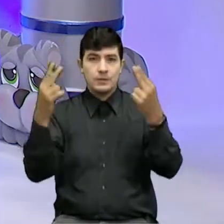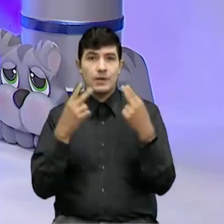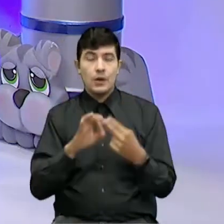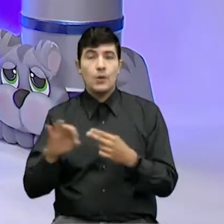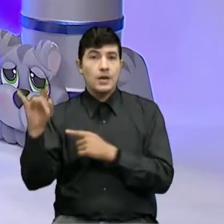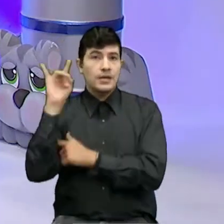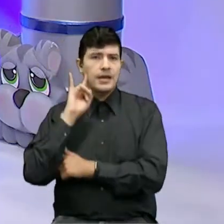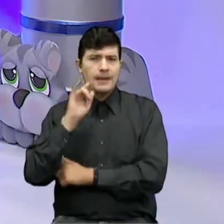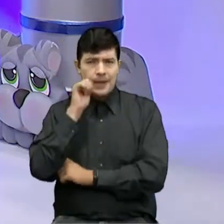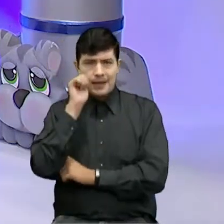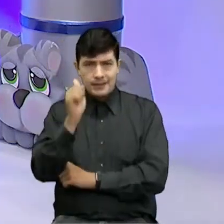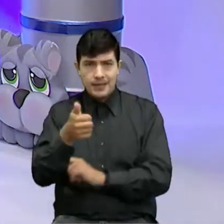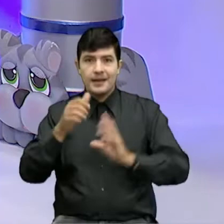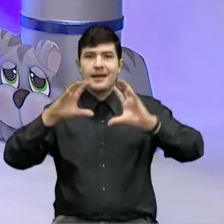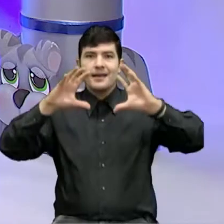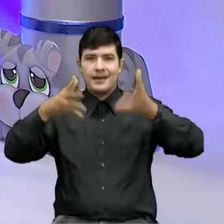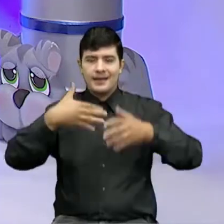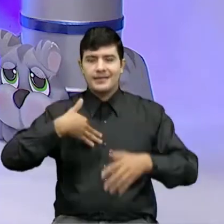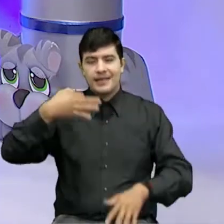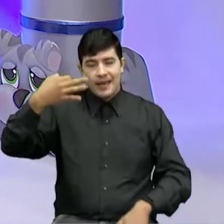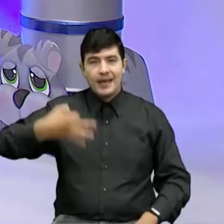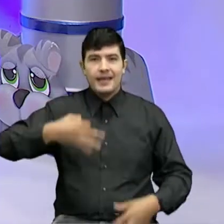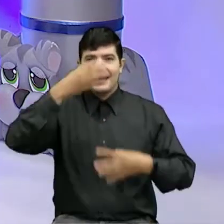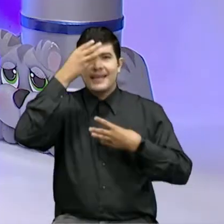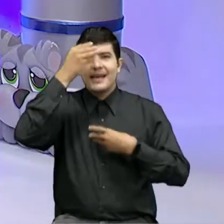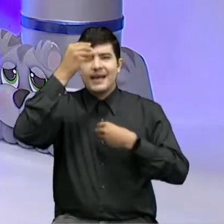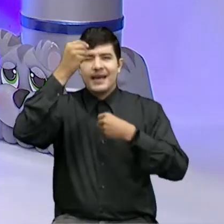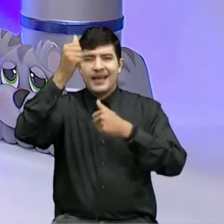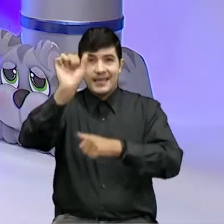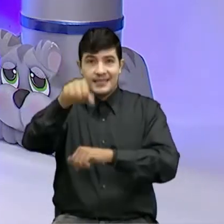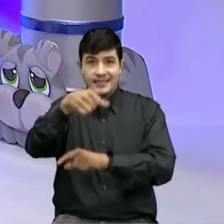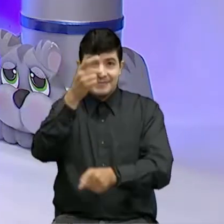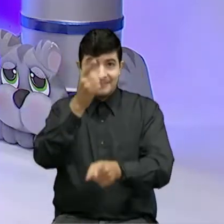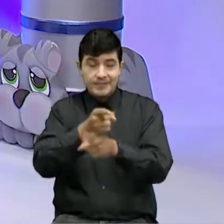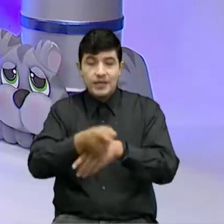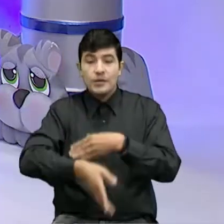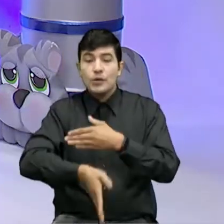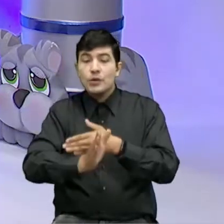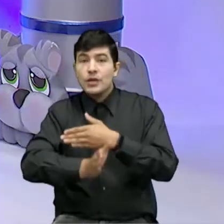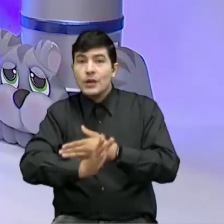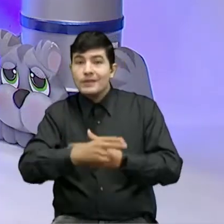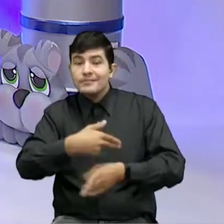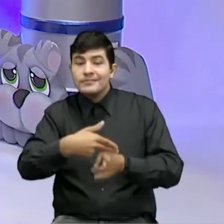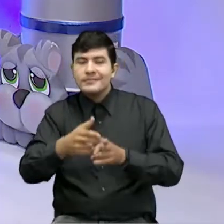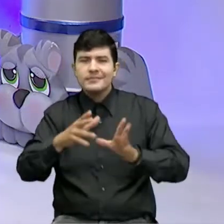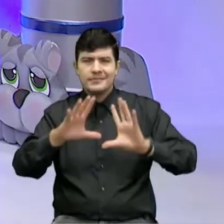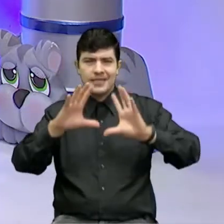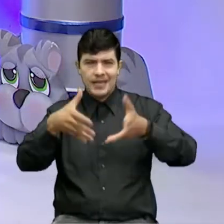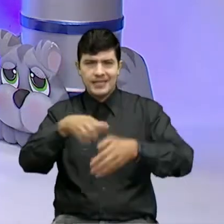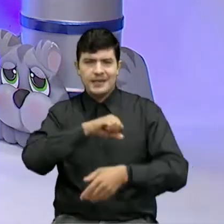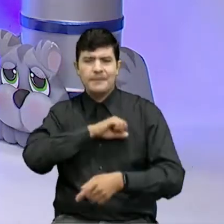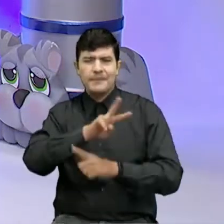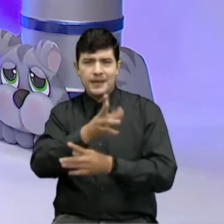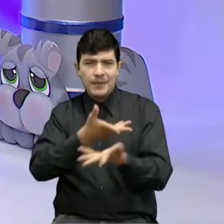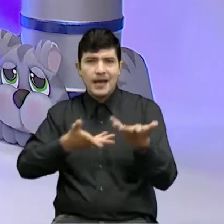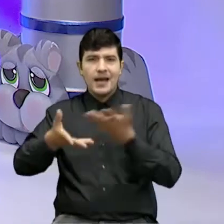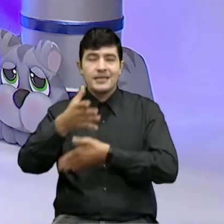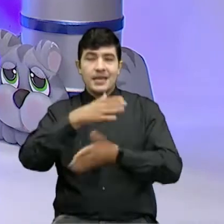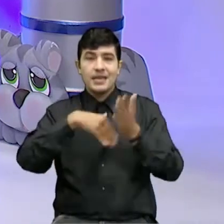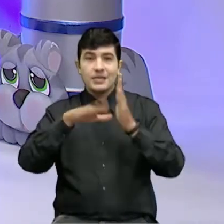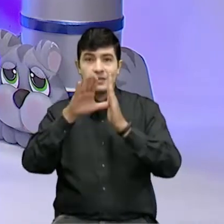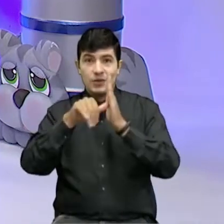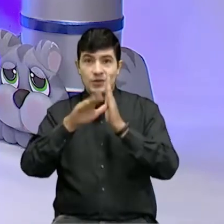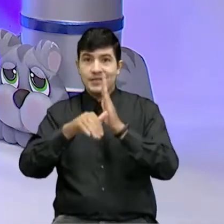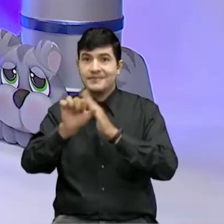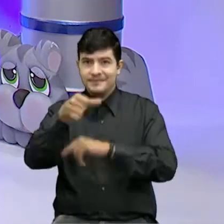escuchan. Mañana tenemos clase de ética y valores y a continuación tenemos clase de mi clase, mi parche, ¿no? Para